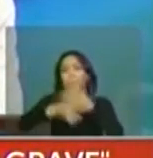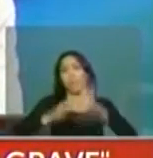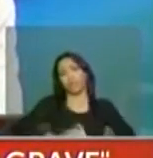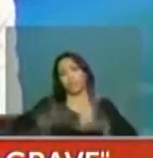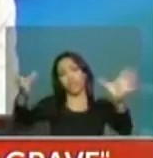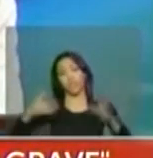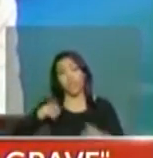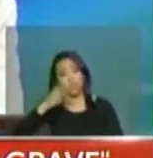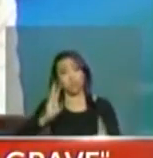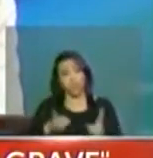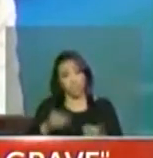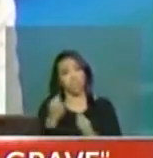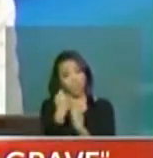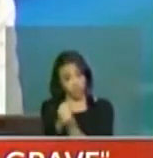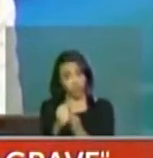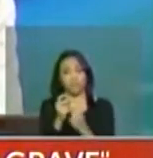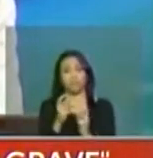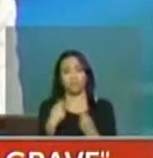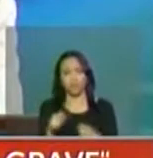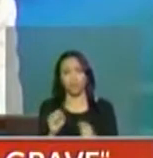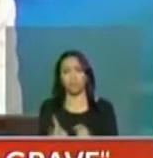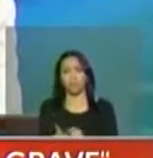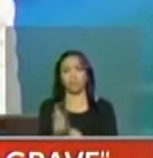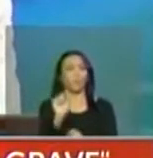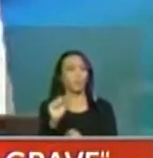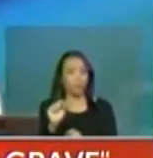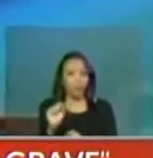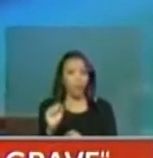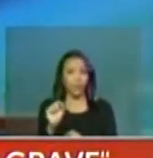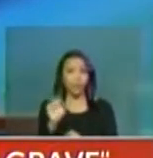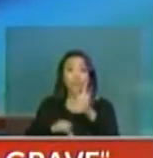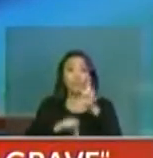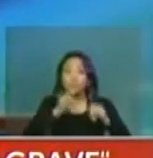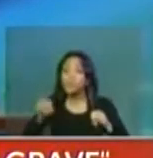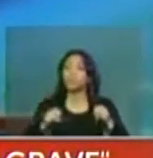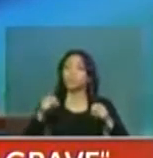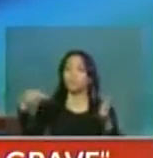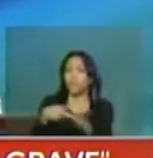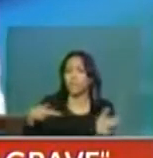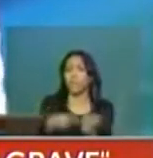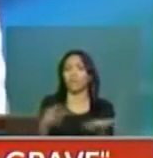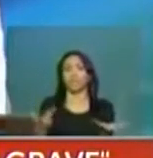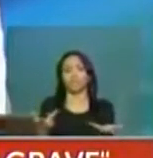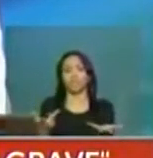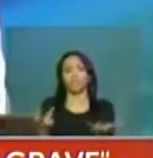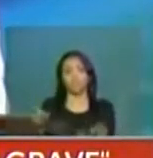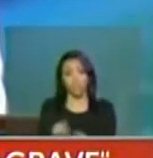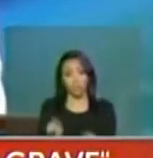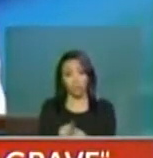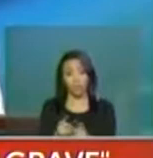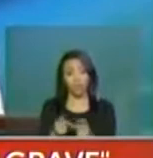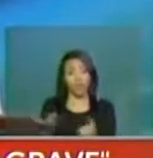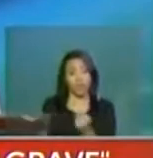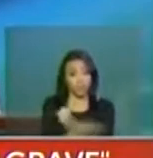defendido y siempre defenderé a busca da verdade, la búsqueda de la verdad y